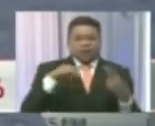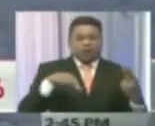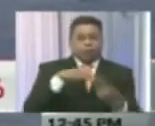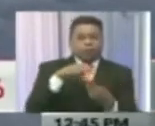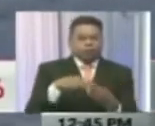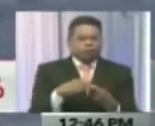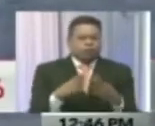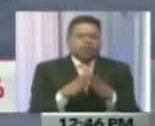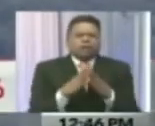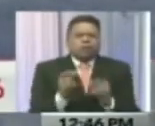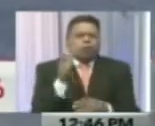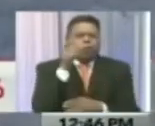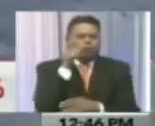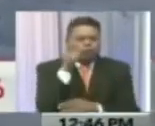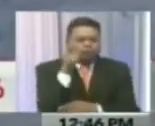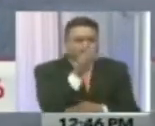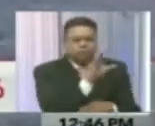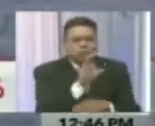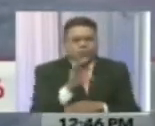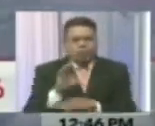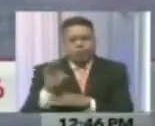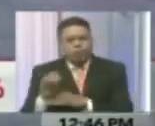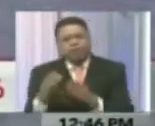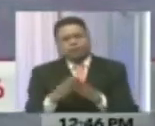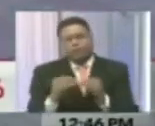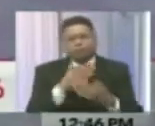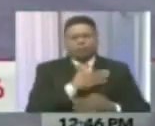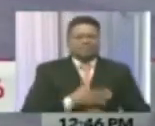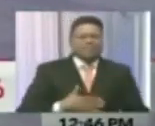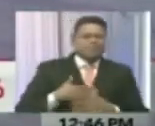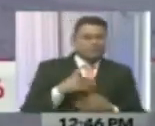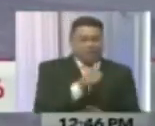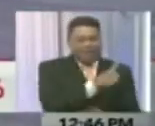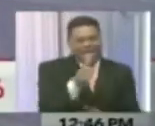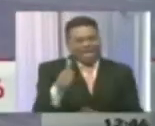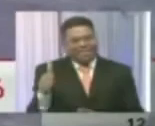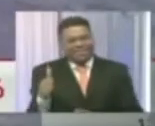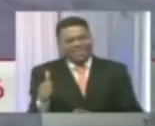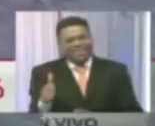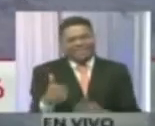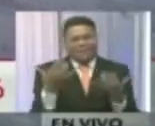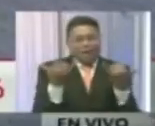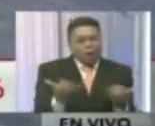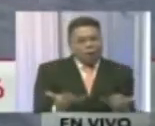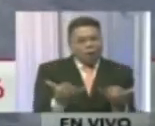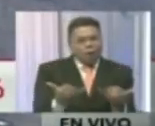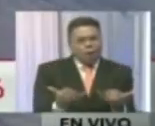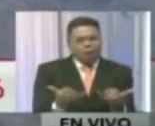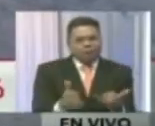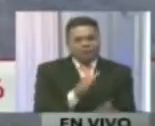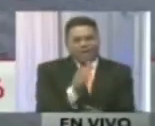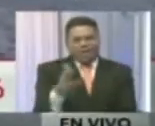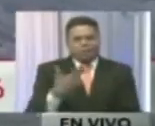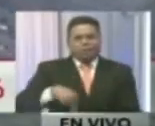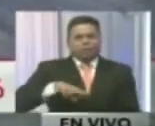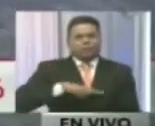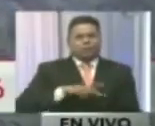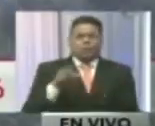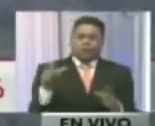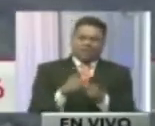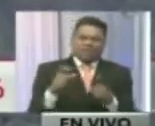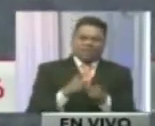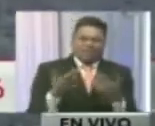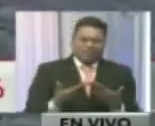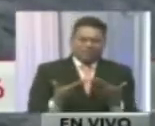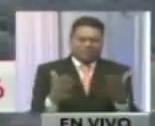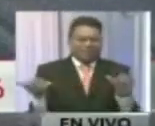todo por el todo para que el venezolano sienta, disfrute cada día estos espacios que hoy son de cada uno de todos nosotros. Con estas palabras le doy el